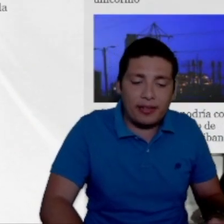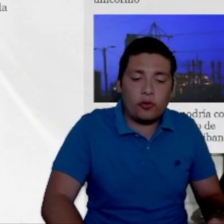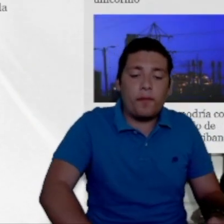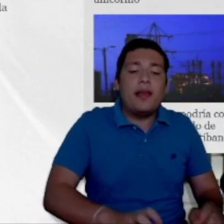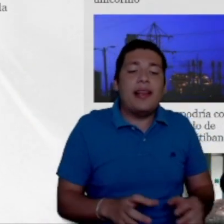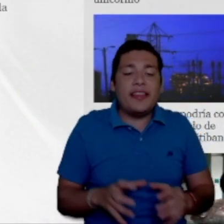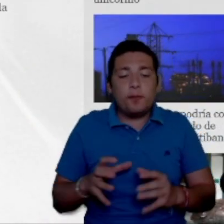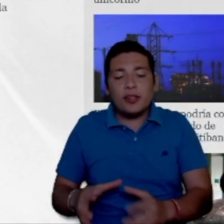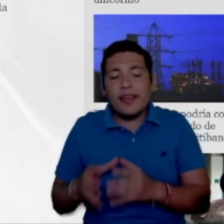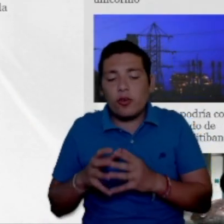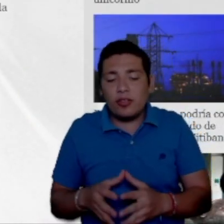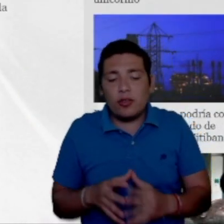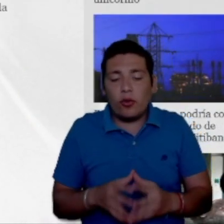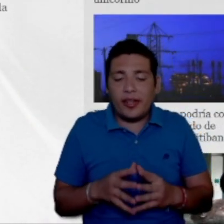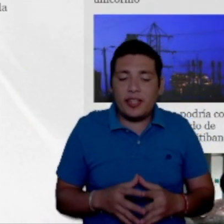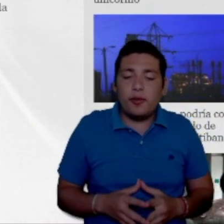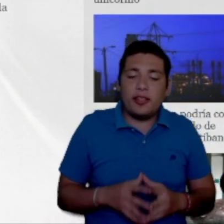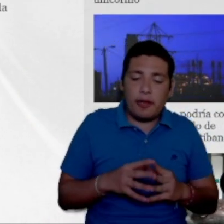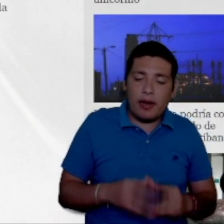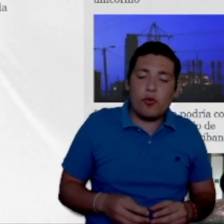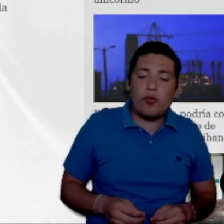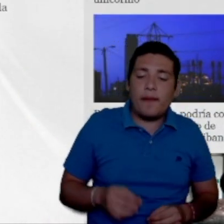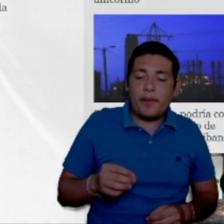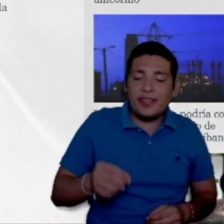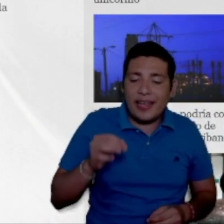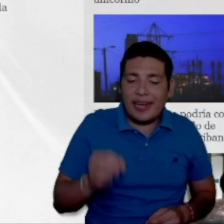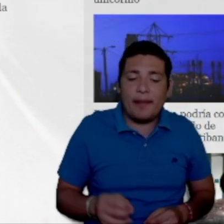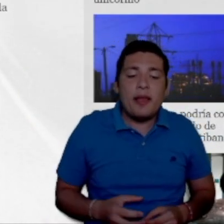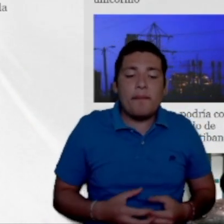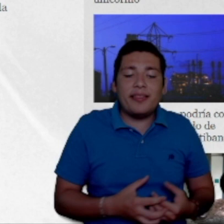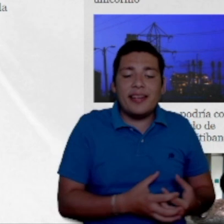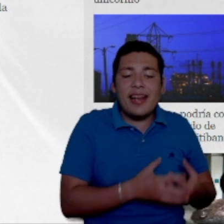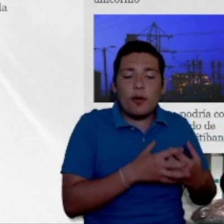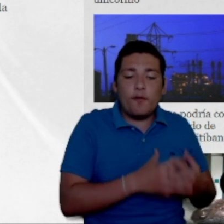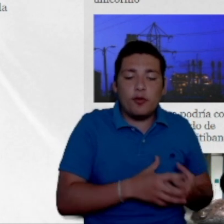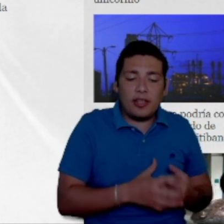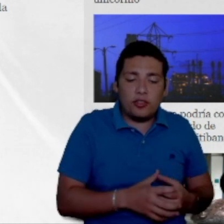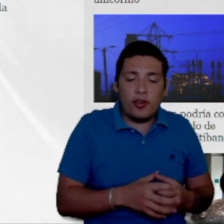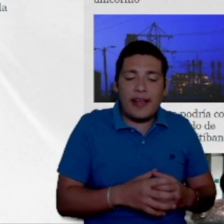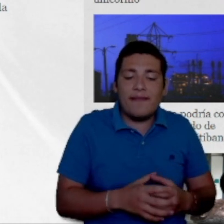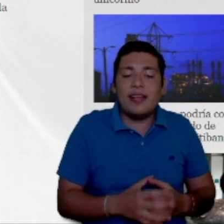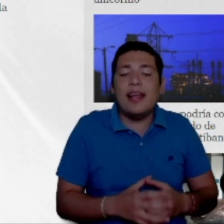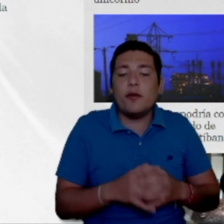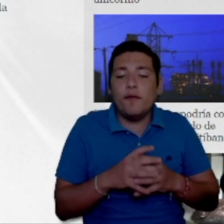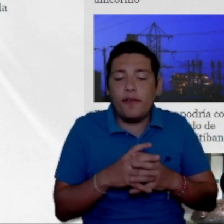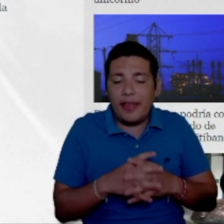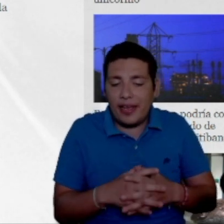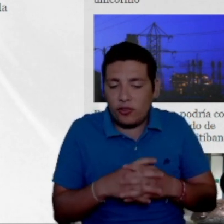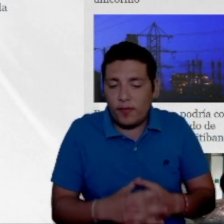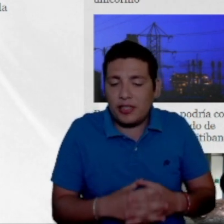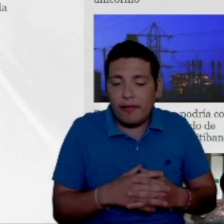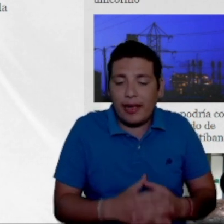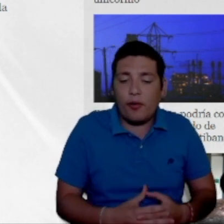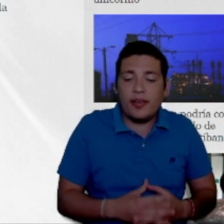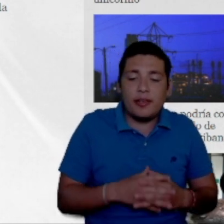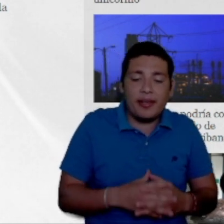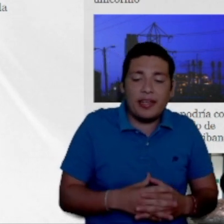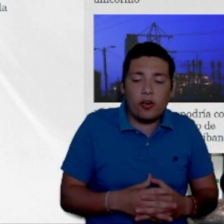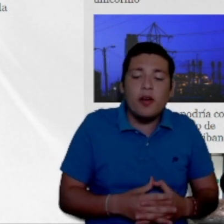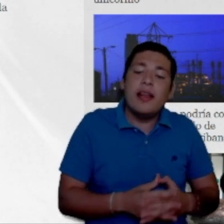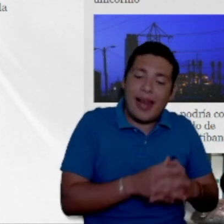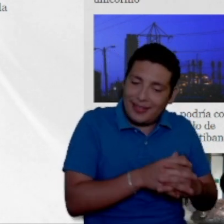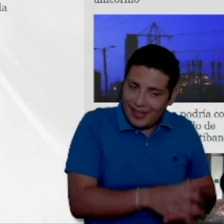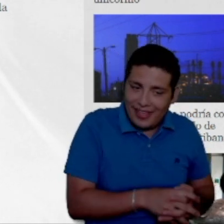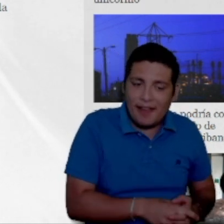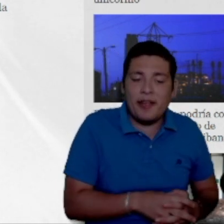Bocas, Tabasco. La disputa del contrato colectivo de trabajo con la empresa ICA mantiene la confrontación entre la Confederación de Trabajadores de